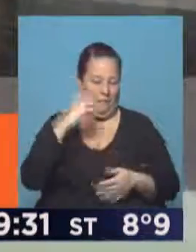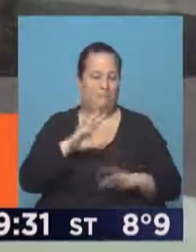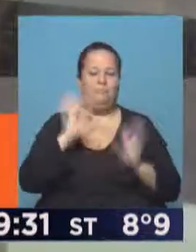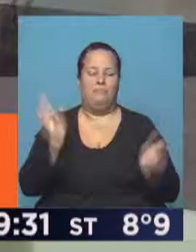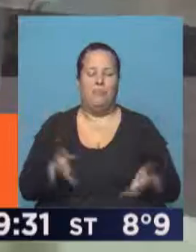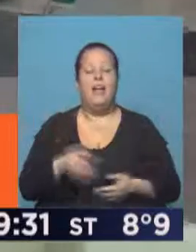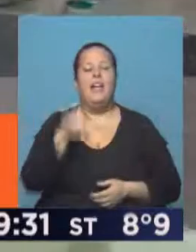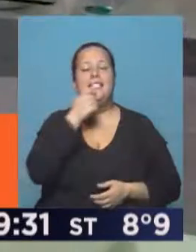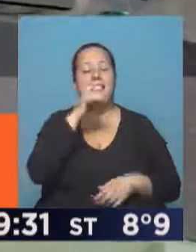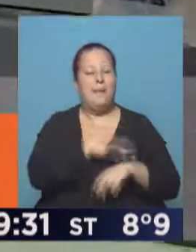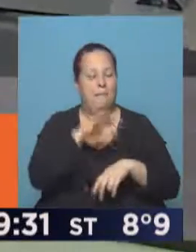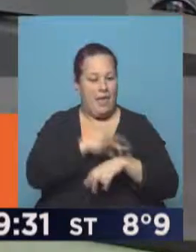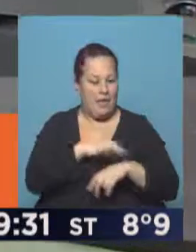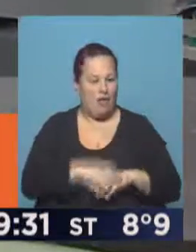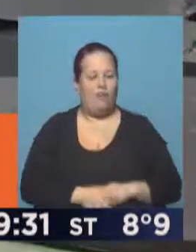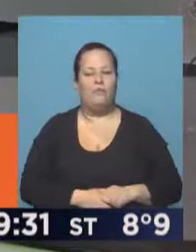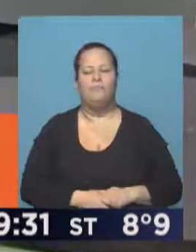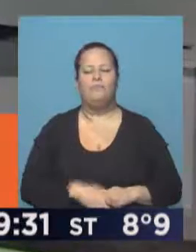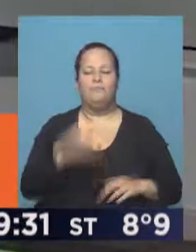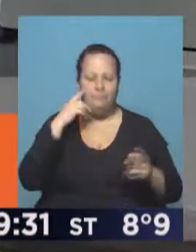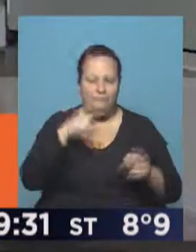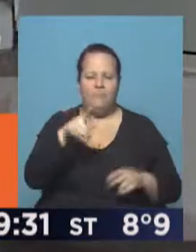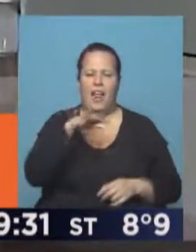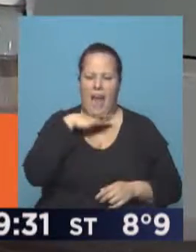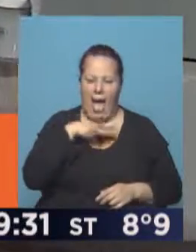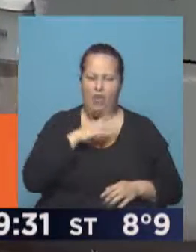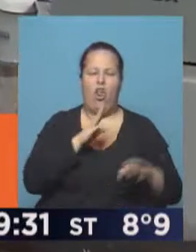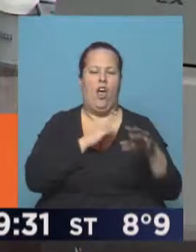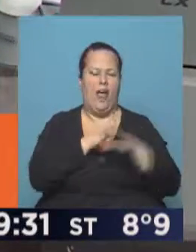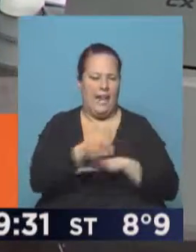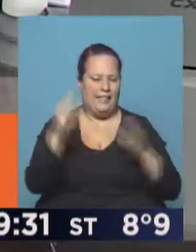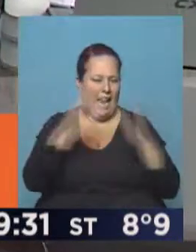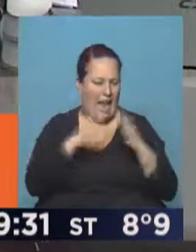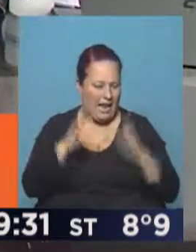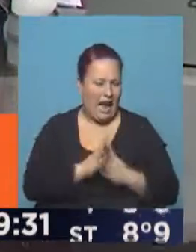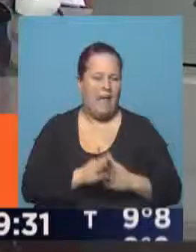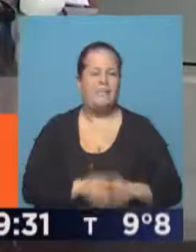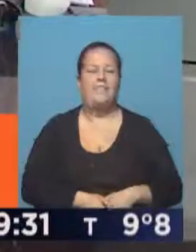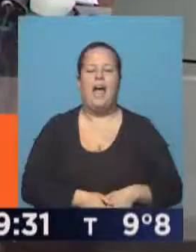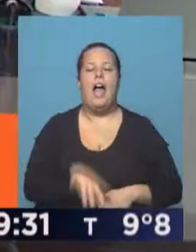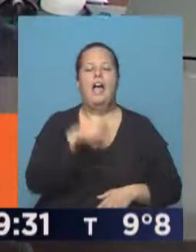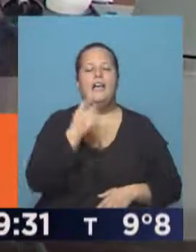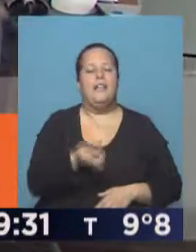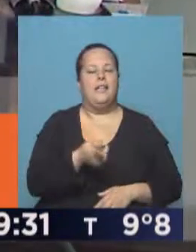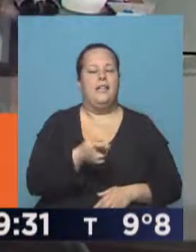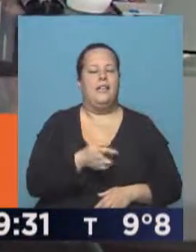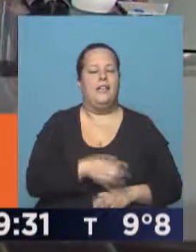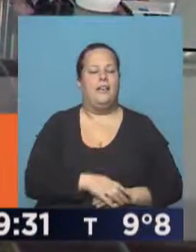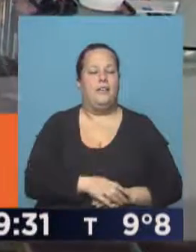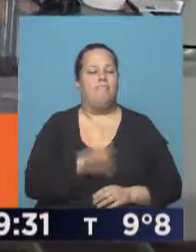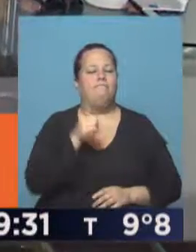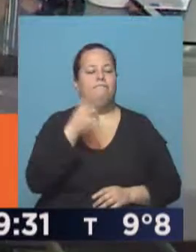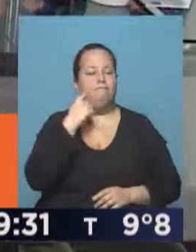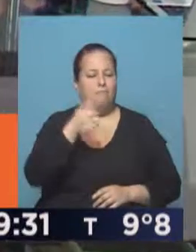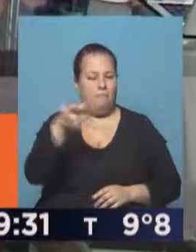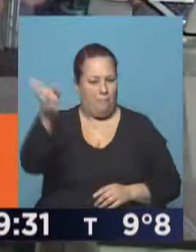Entonces, si el médico se encontró con un delincuente que estaba entrando en su casa, que le dio